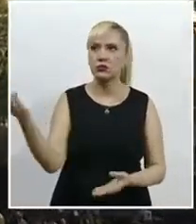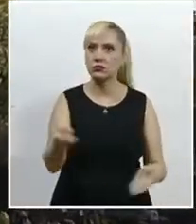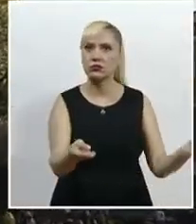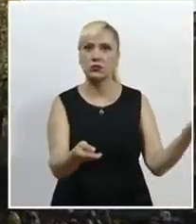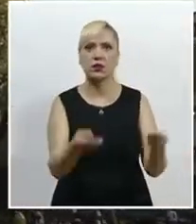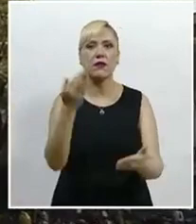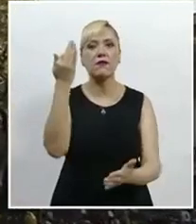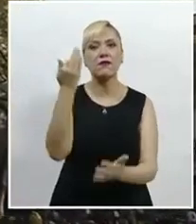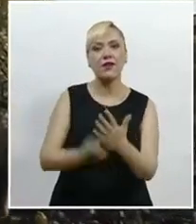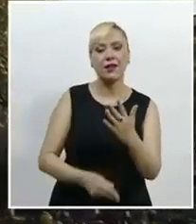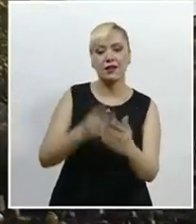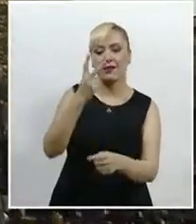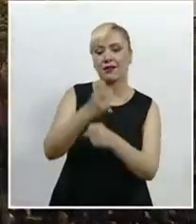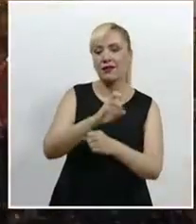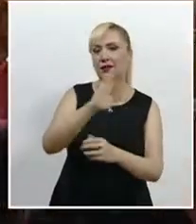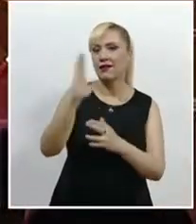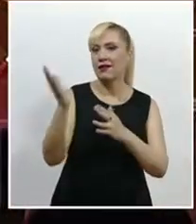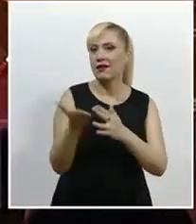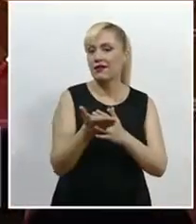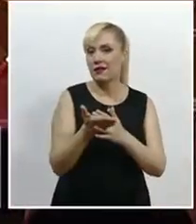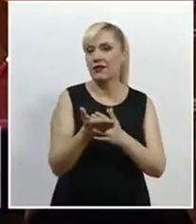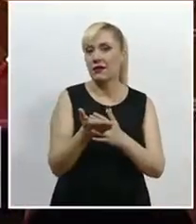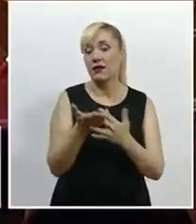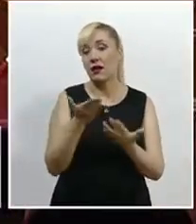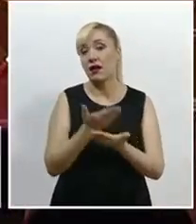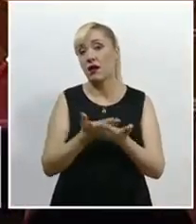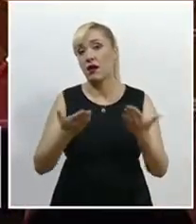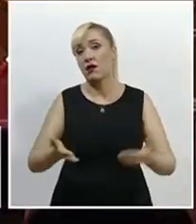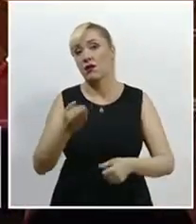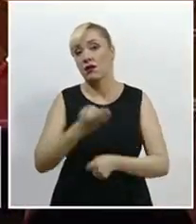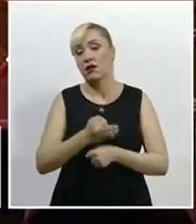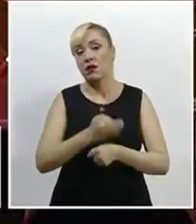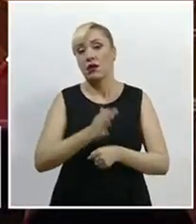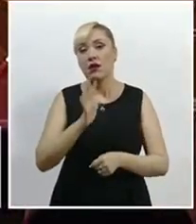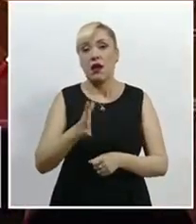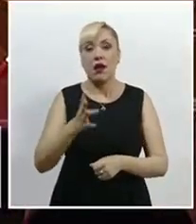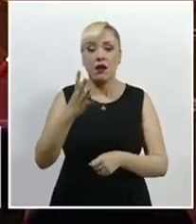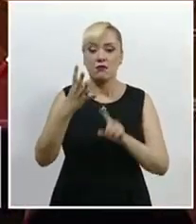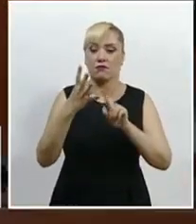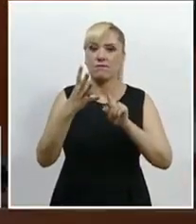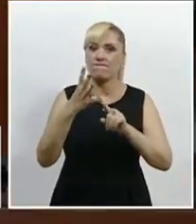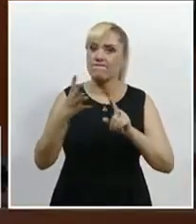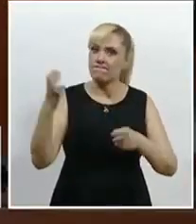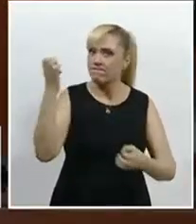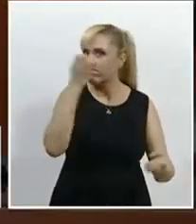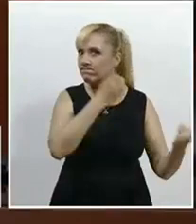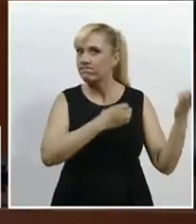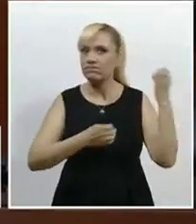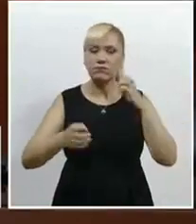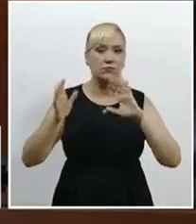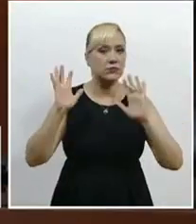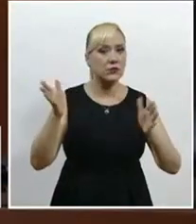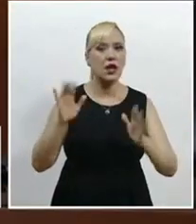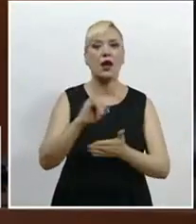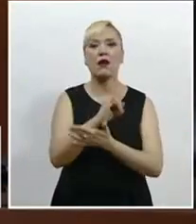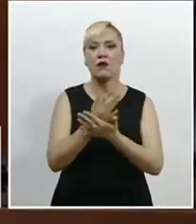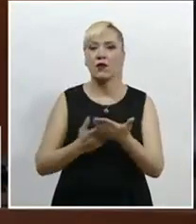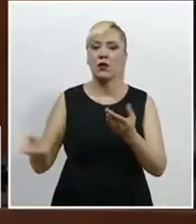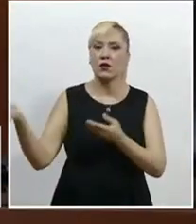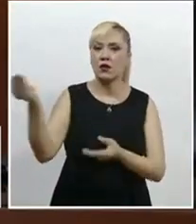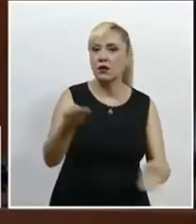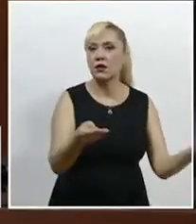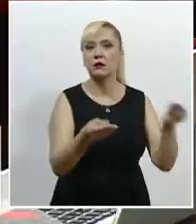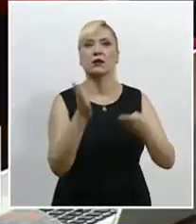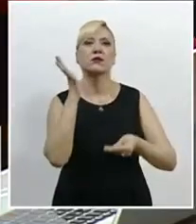parte de las reformas político-electorales se encuentran en la cuarta etapa del proceso. Es decir, ya se rindieron los informes de las cámaras